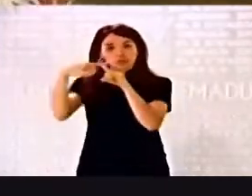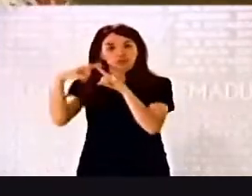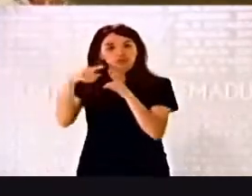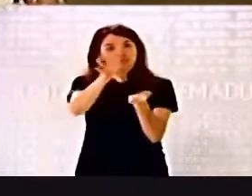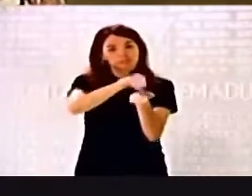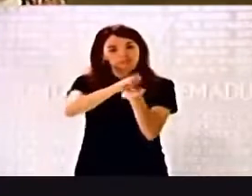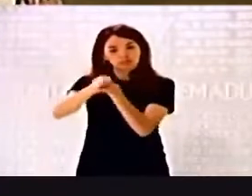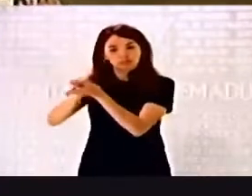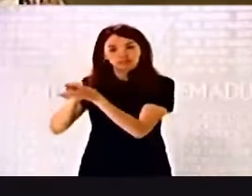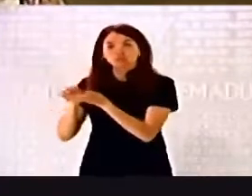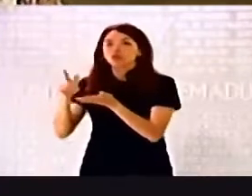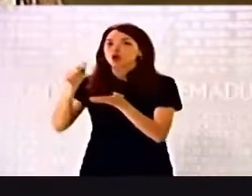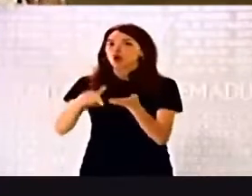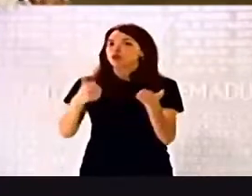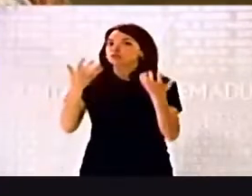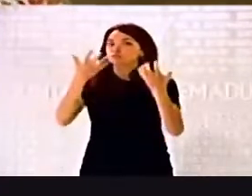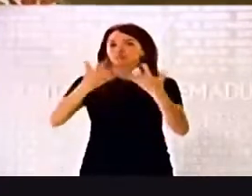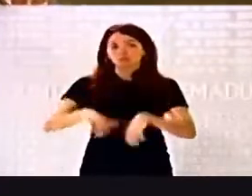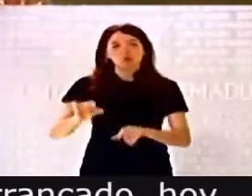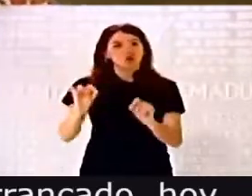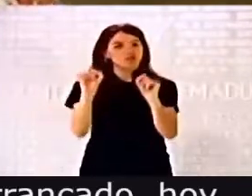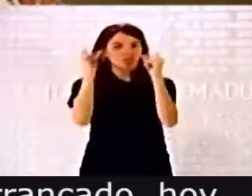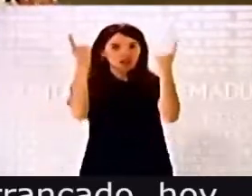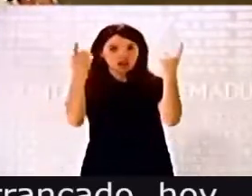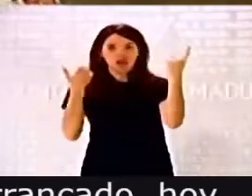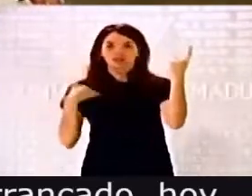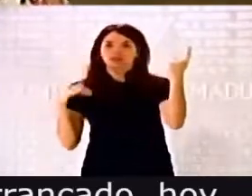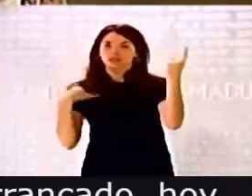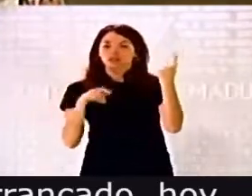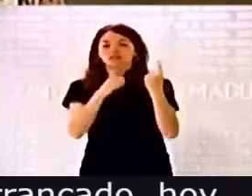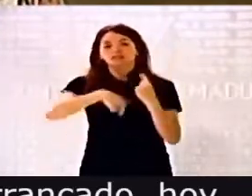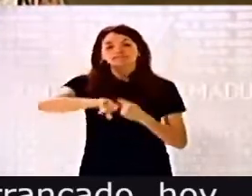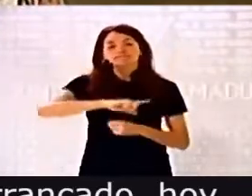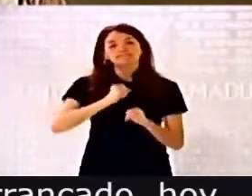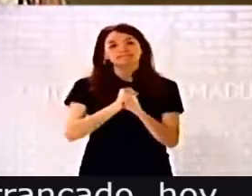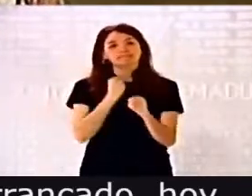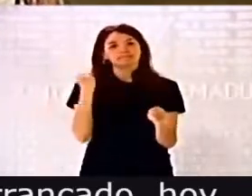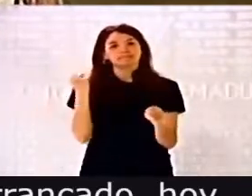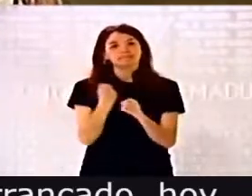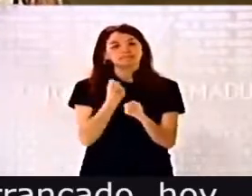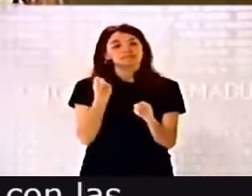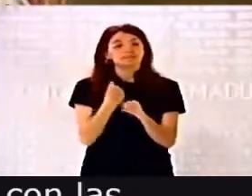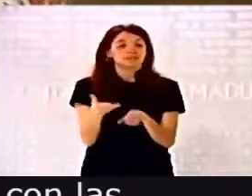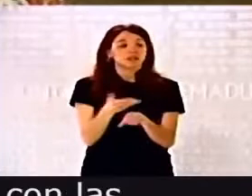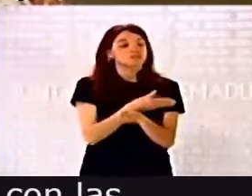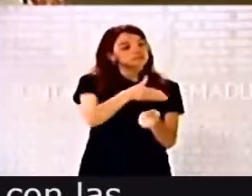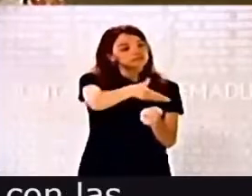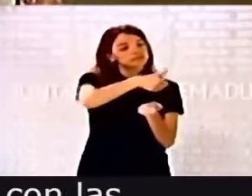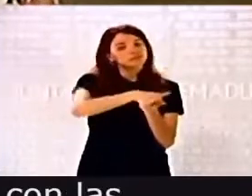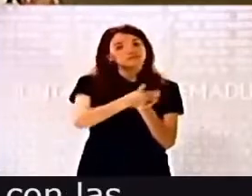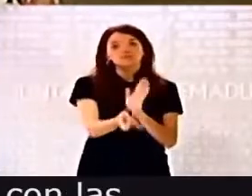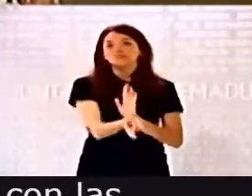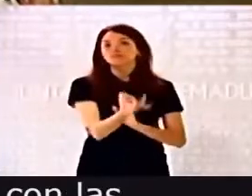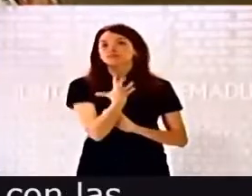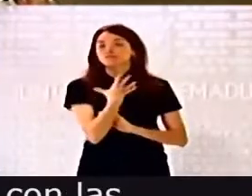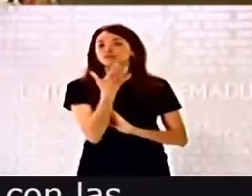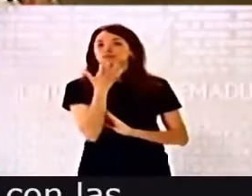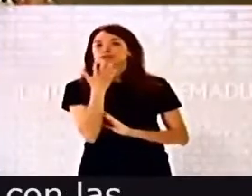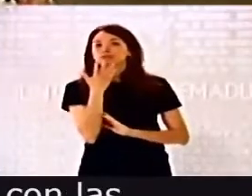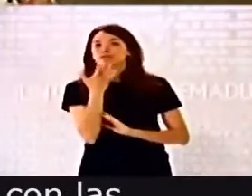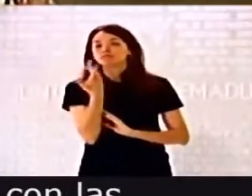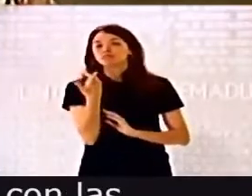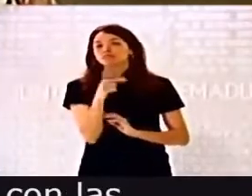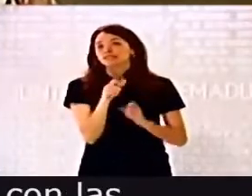agenda, pero hoy arranca de manera oficial. Tenemos que trabajar con las aportaciones que nos envíe la gente